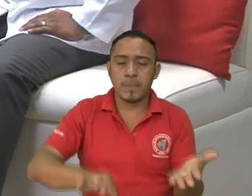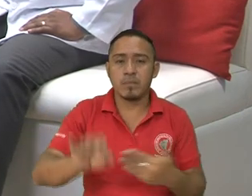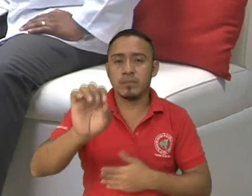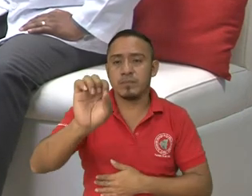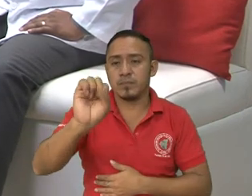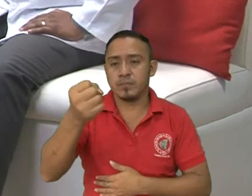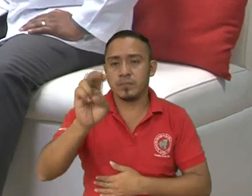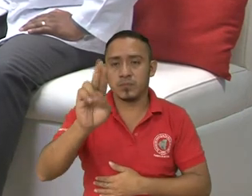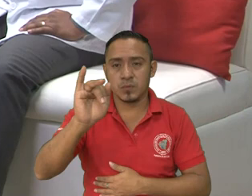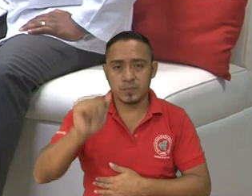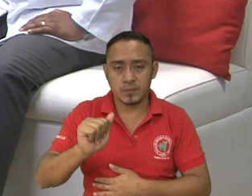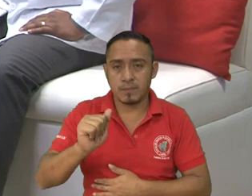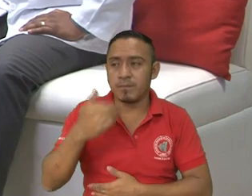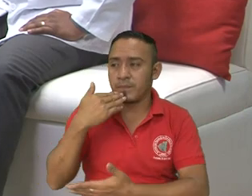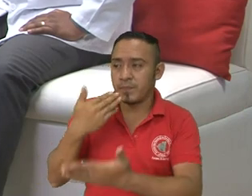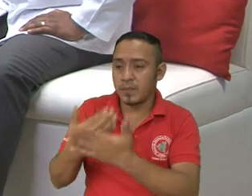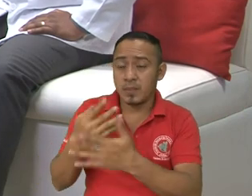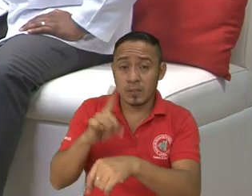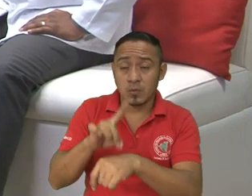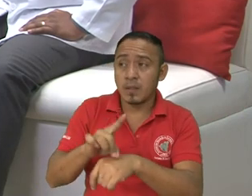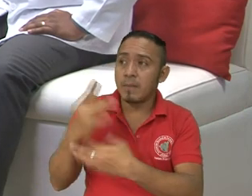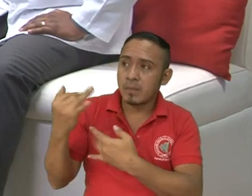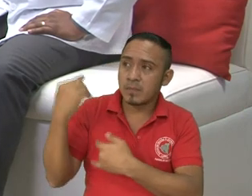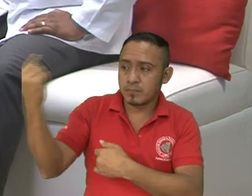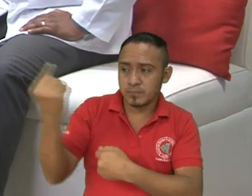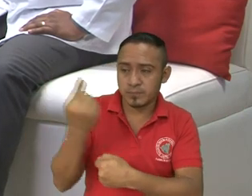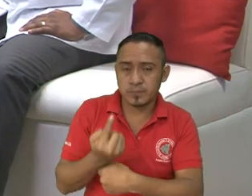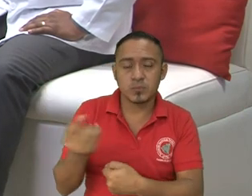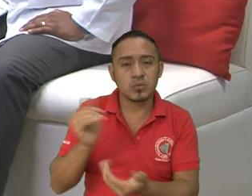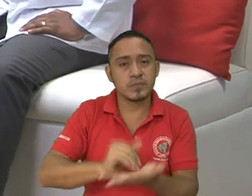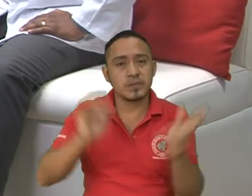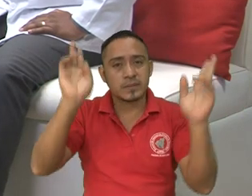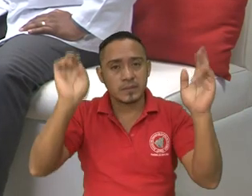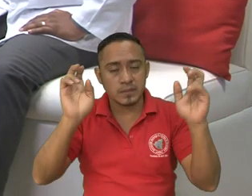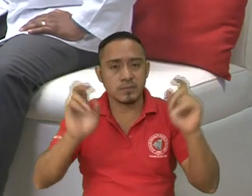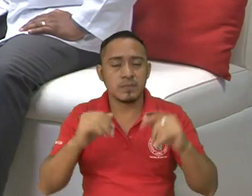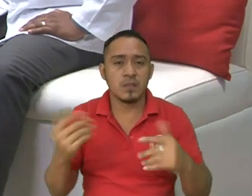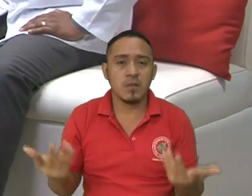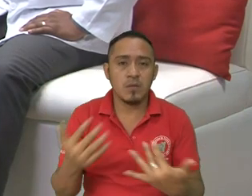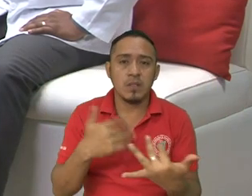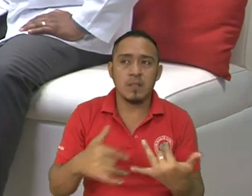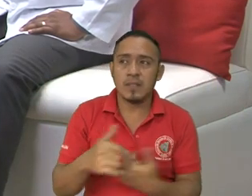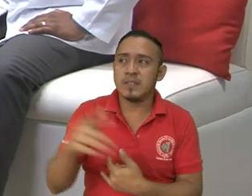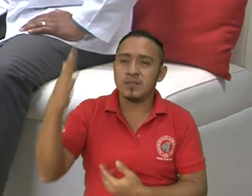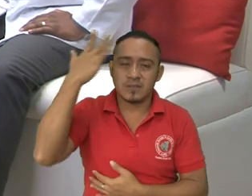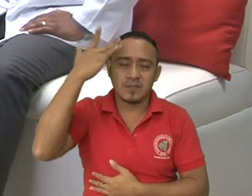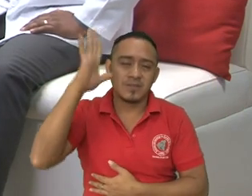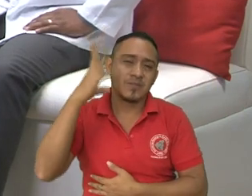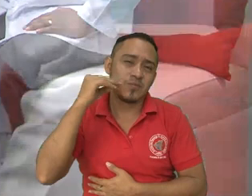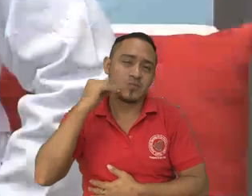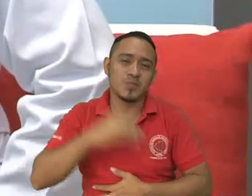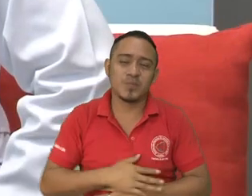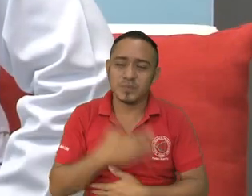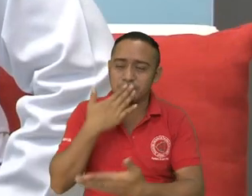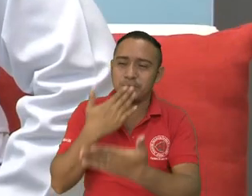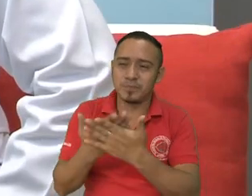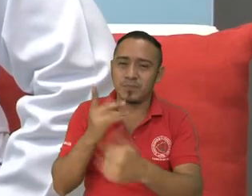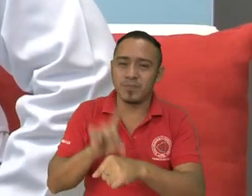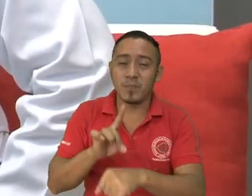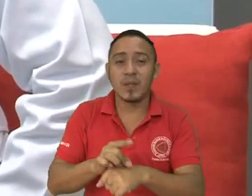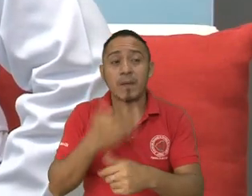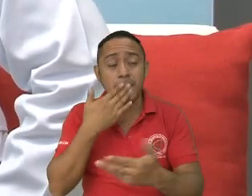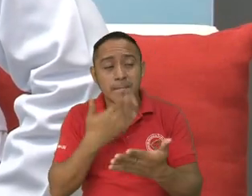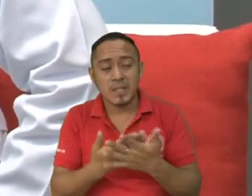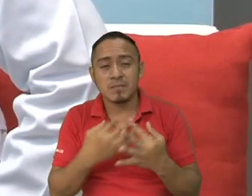Le esperamos en otra oportunidad, doctor, para seguir conversando con temas relacionados a lo que usted sabe mejor hacer. Gracias, doctor. Muchas gracias